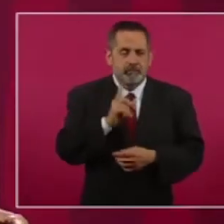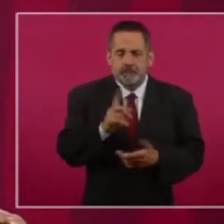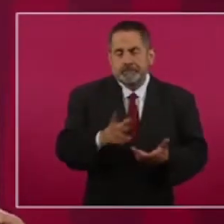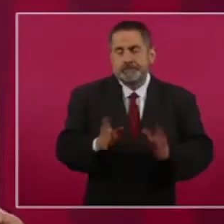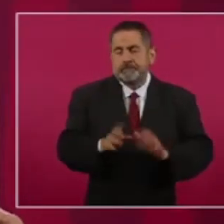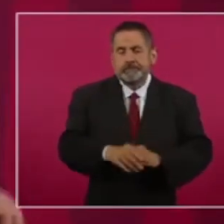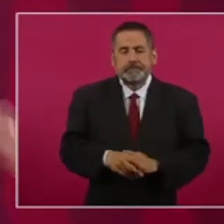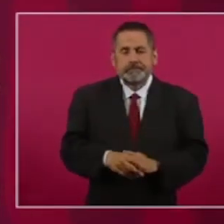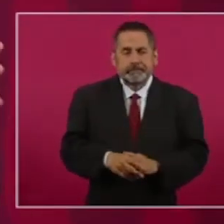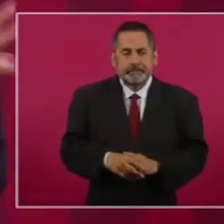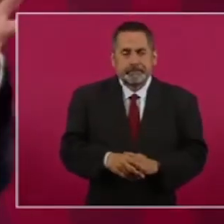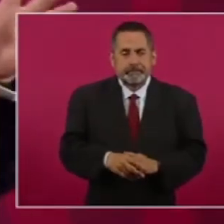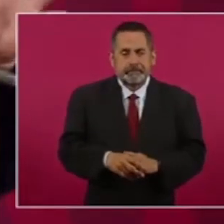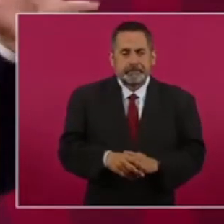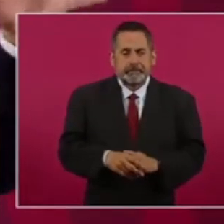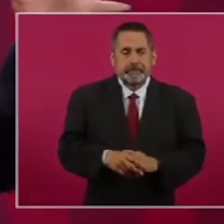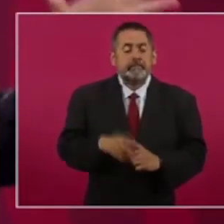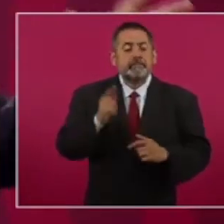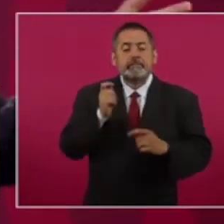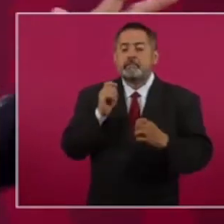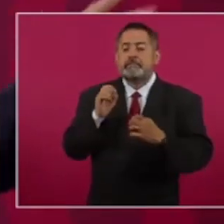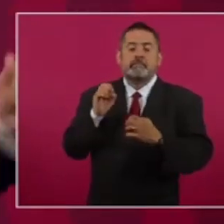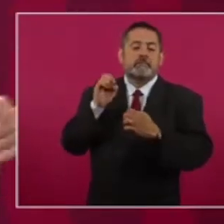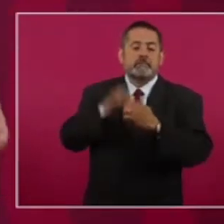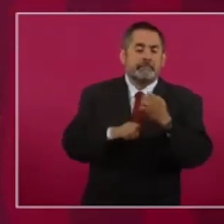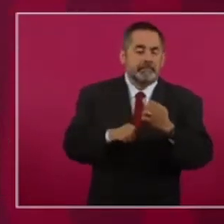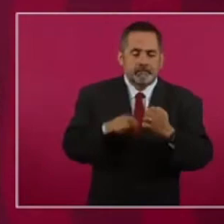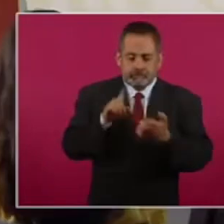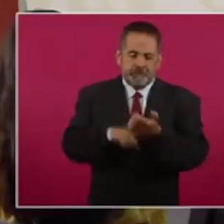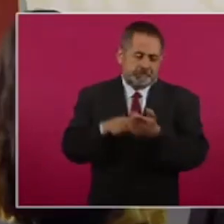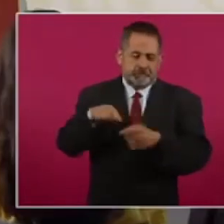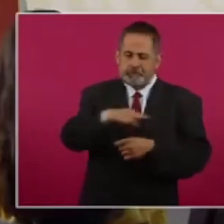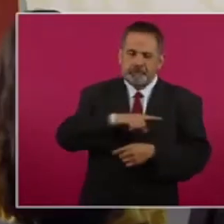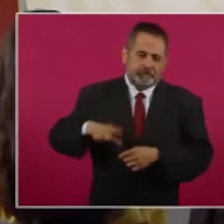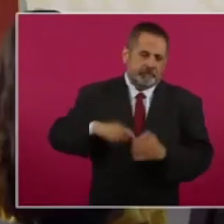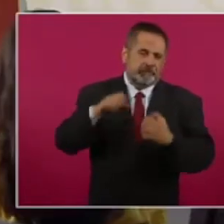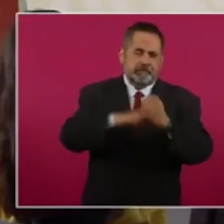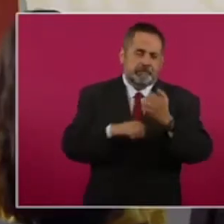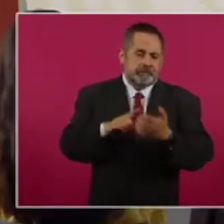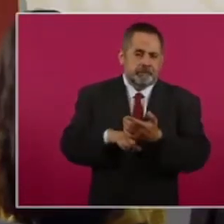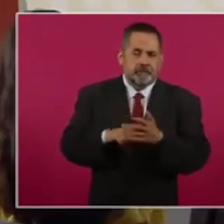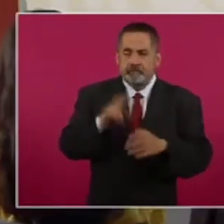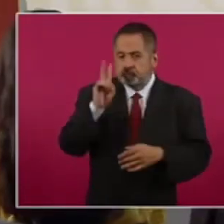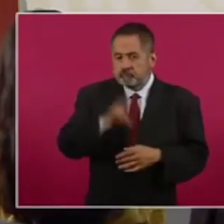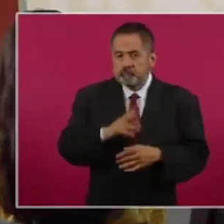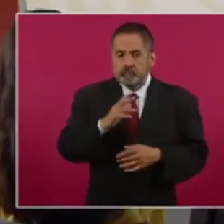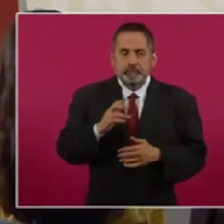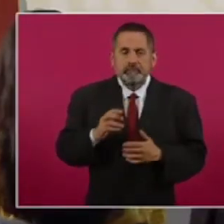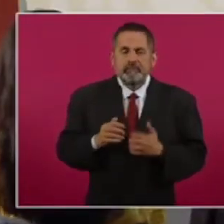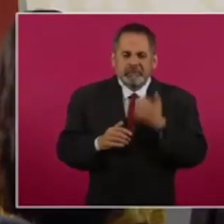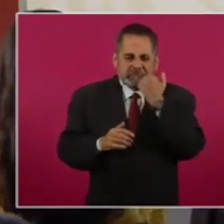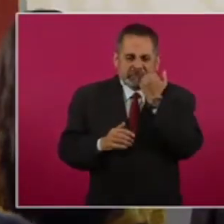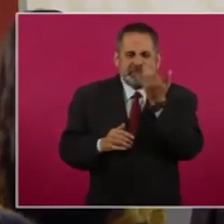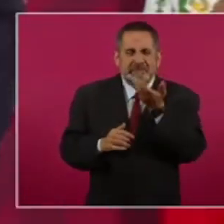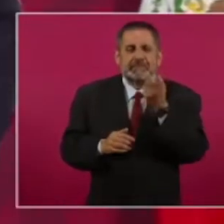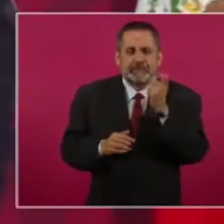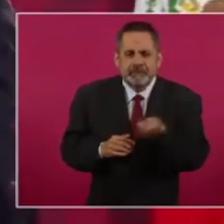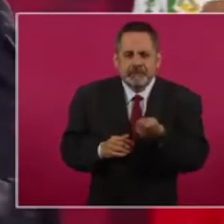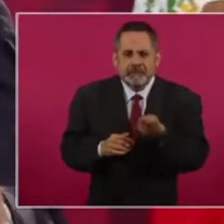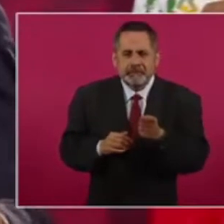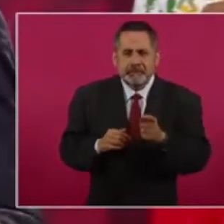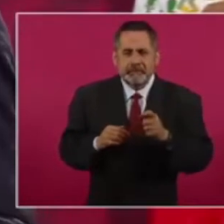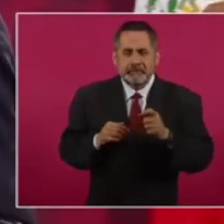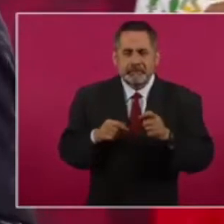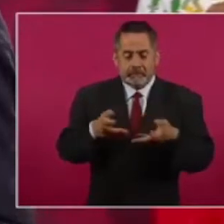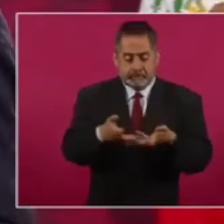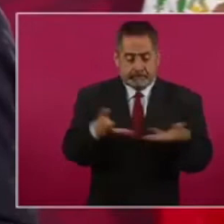El mensaje, el engaño era ese, pero lo que querían era sacar el petróleo